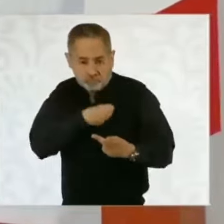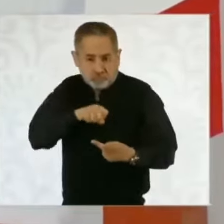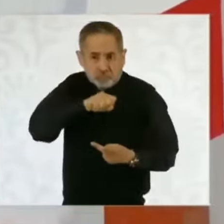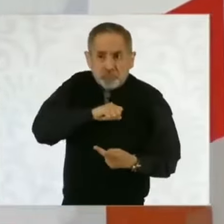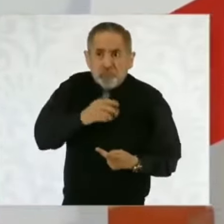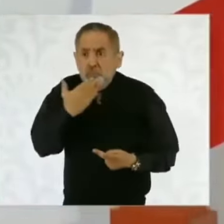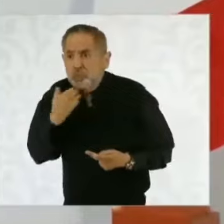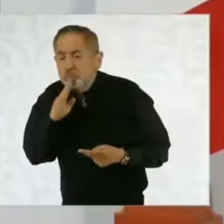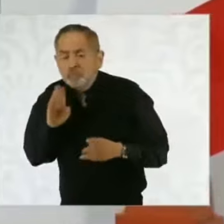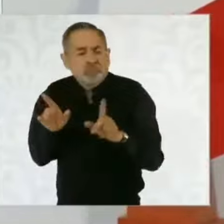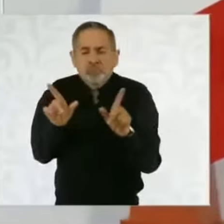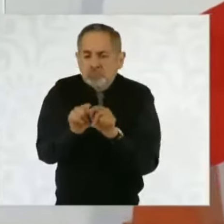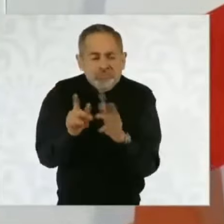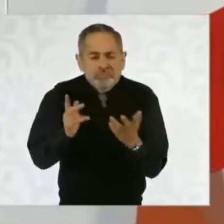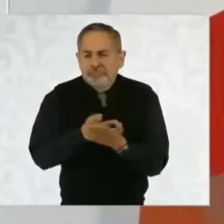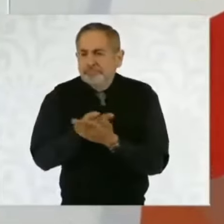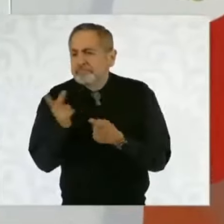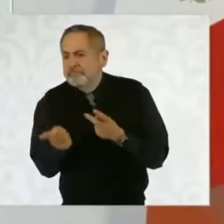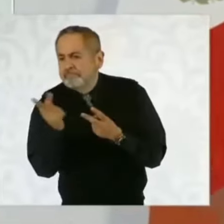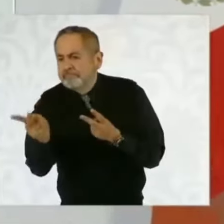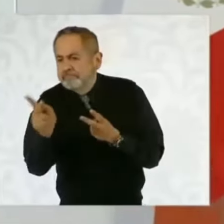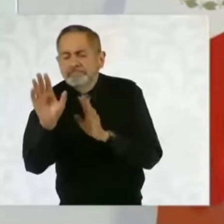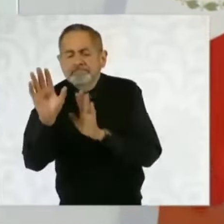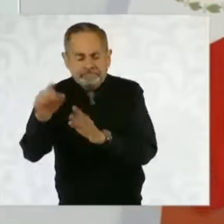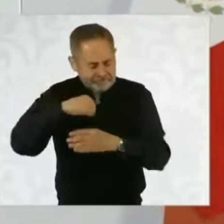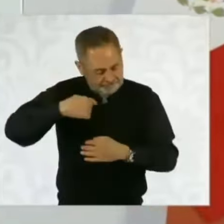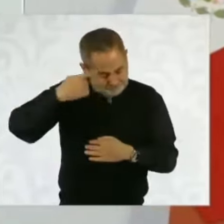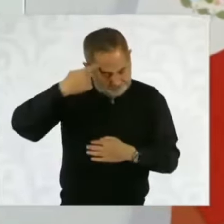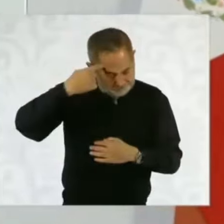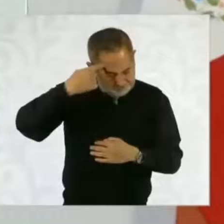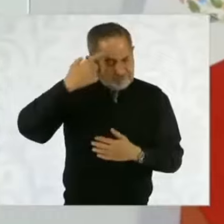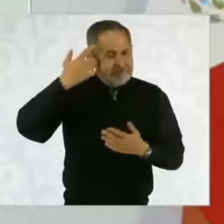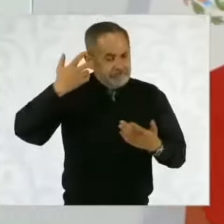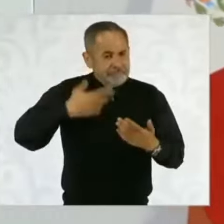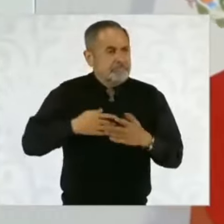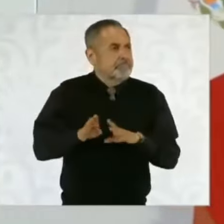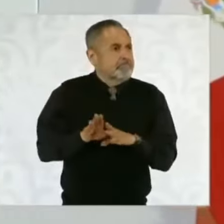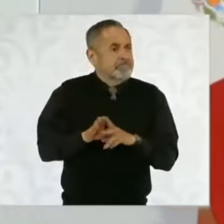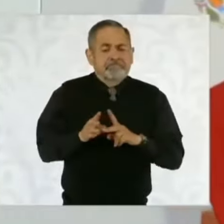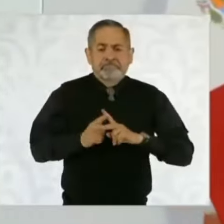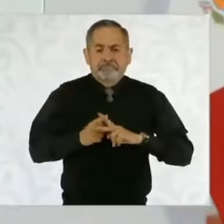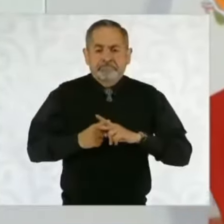salud eso nos va a dar una idea general de